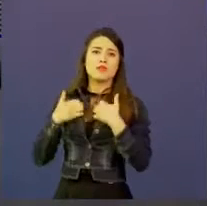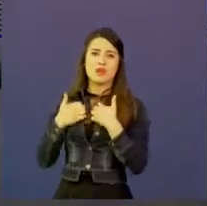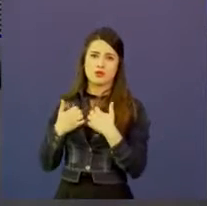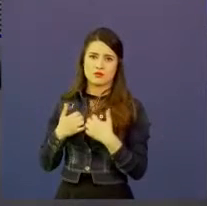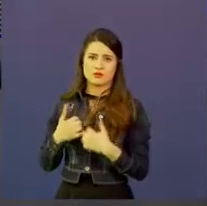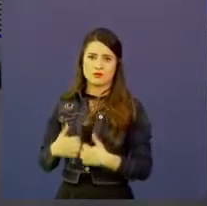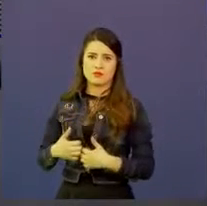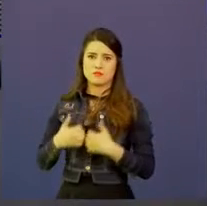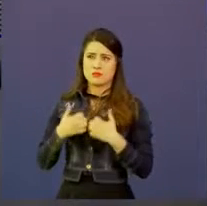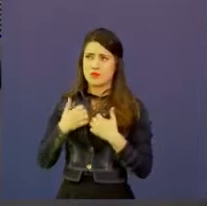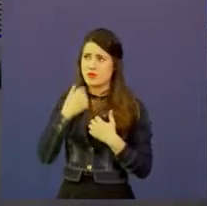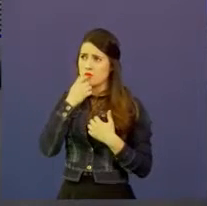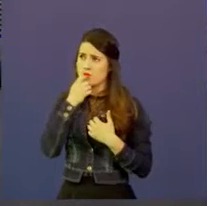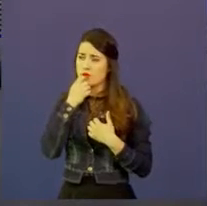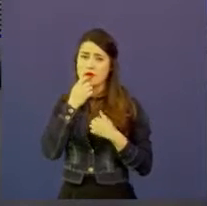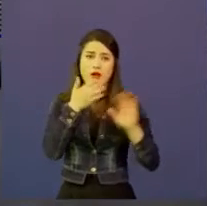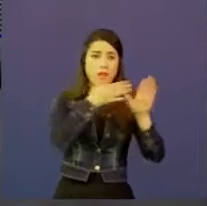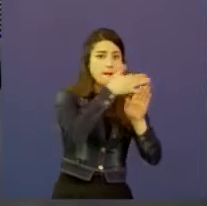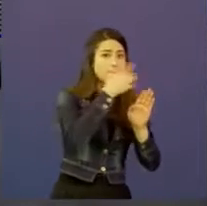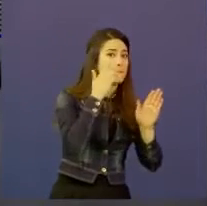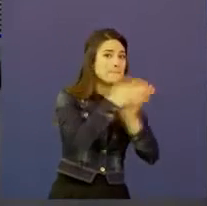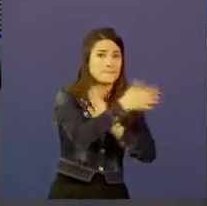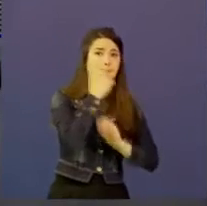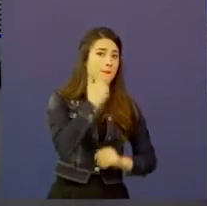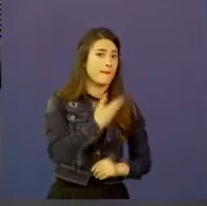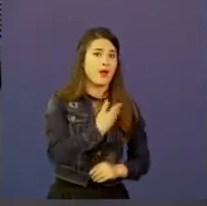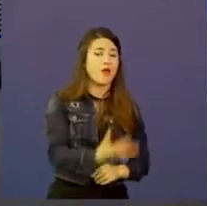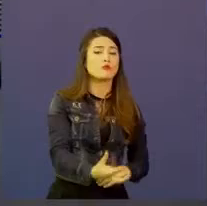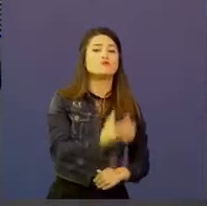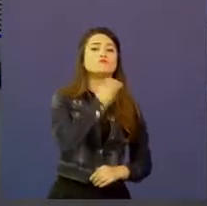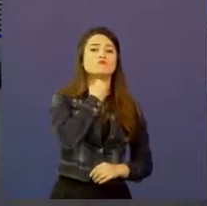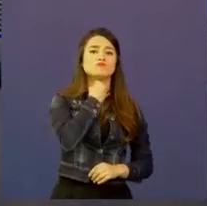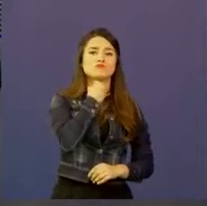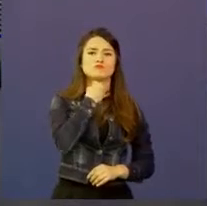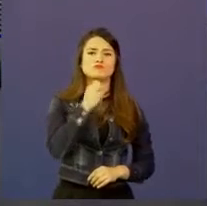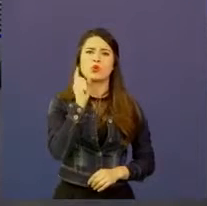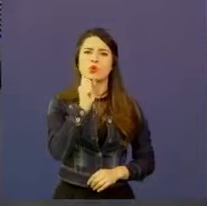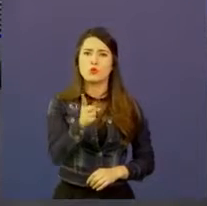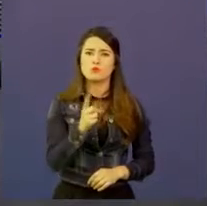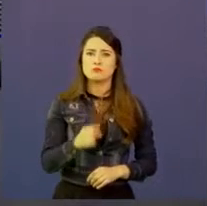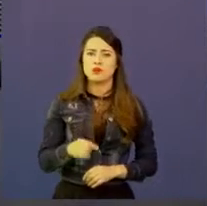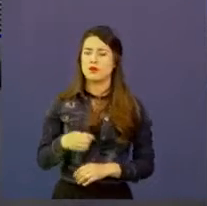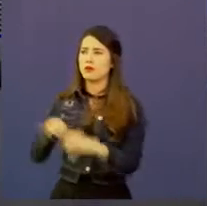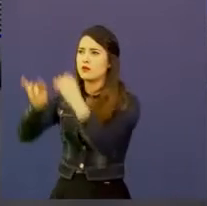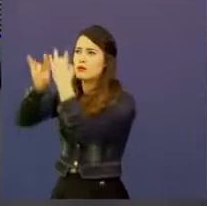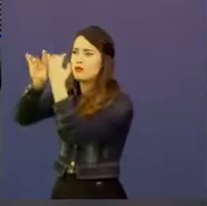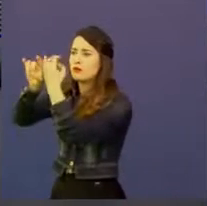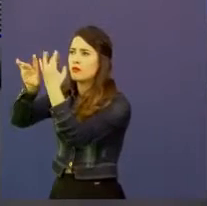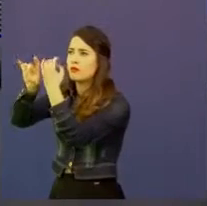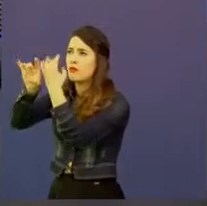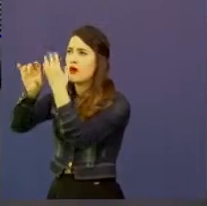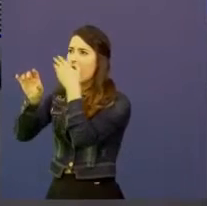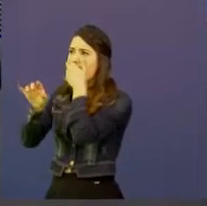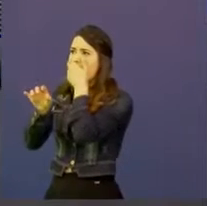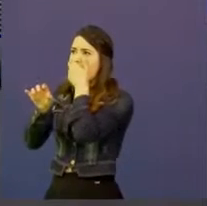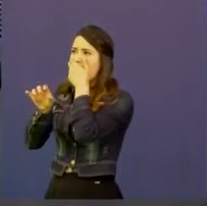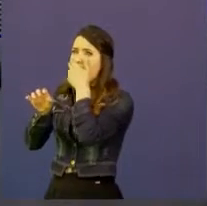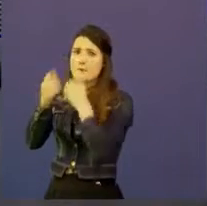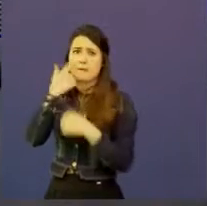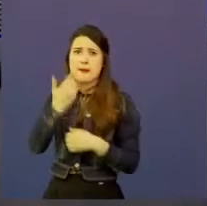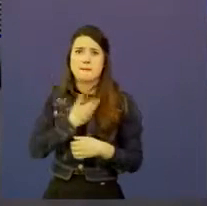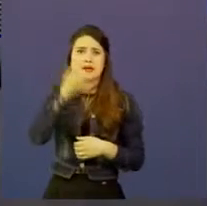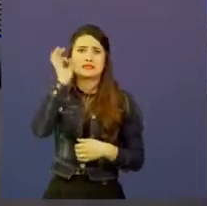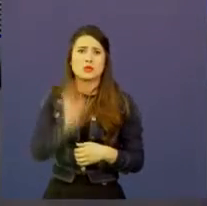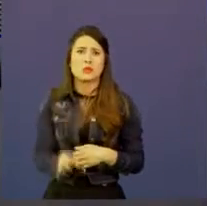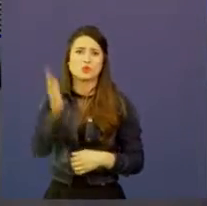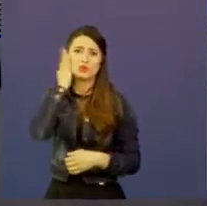celular. Entonces, esto puede convertirse en una medida perversa que le aísla todavía más al joven en sus